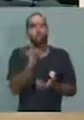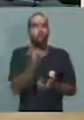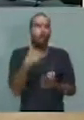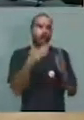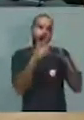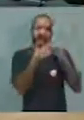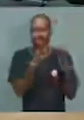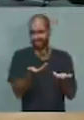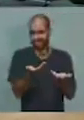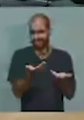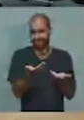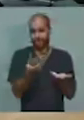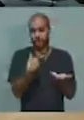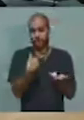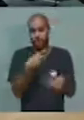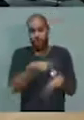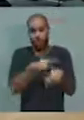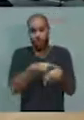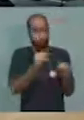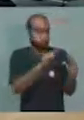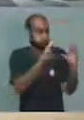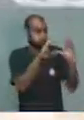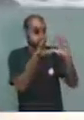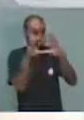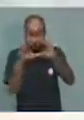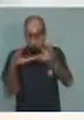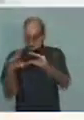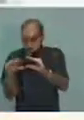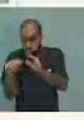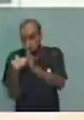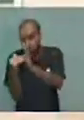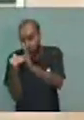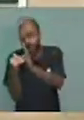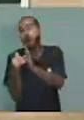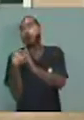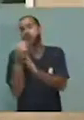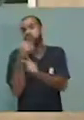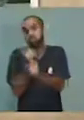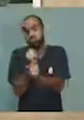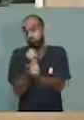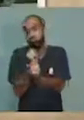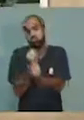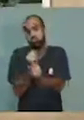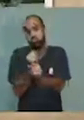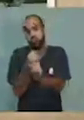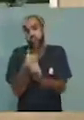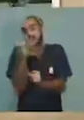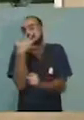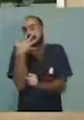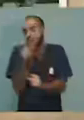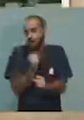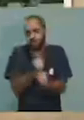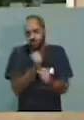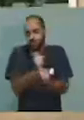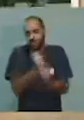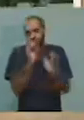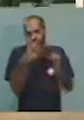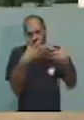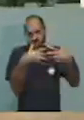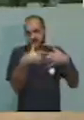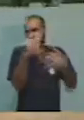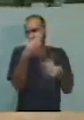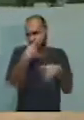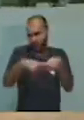tiempo empleo, donde hago la función que más me gusta, que es trabajar en este campo, donde prácticamente uno